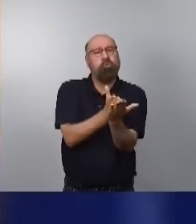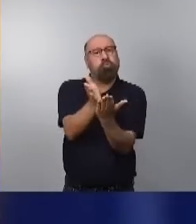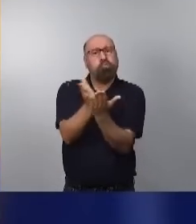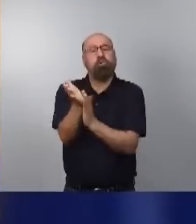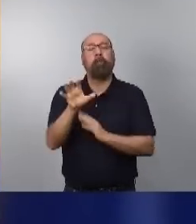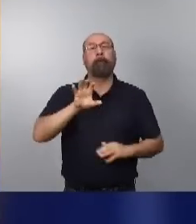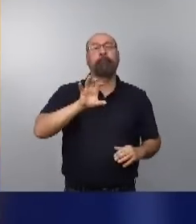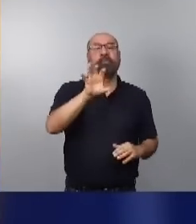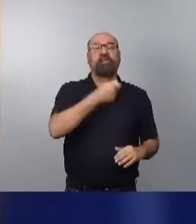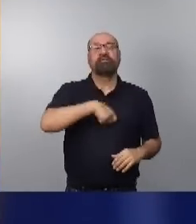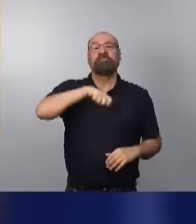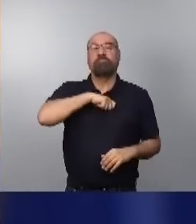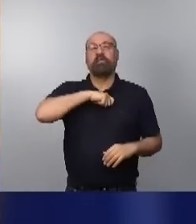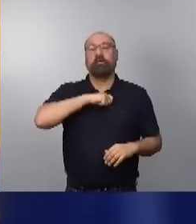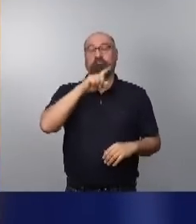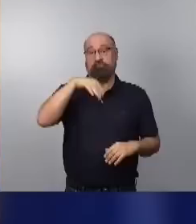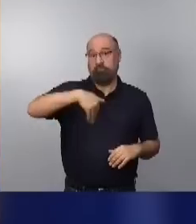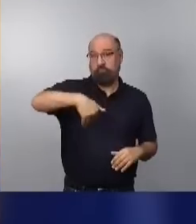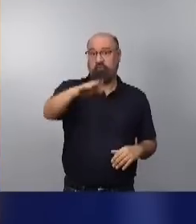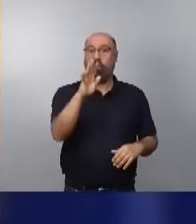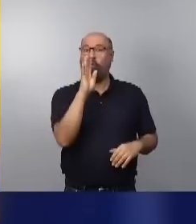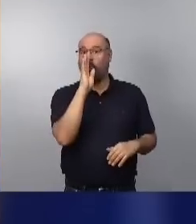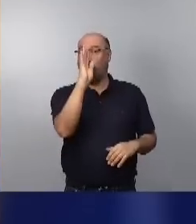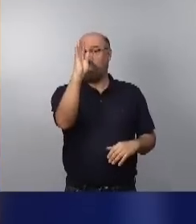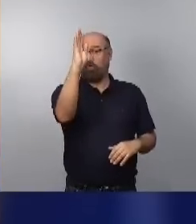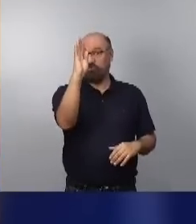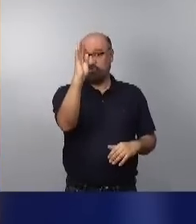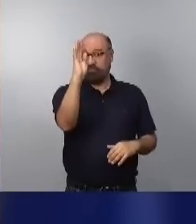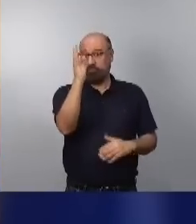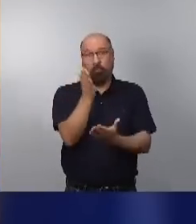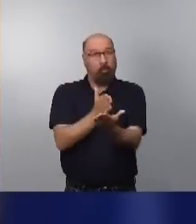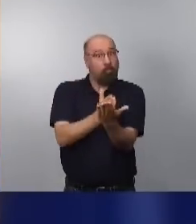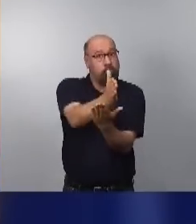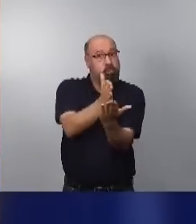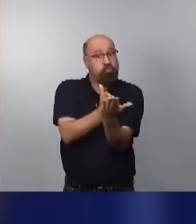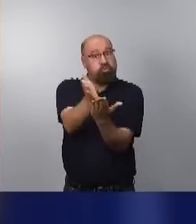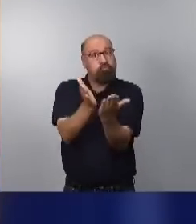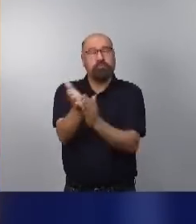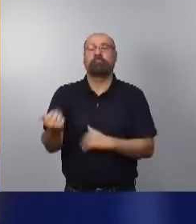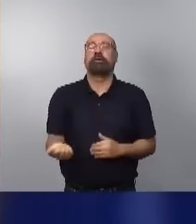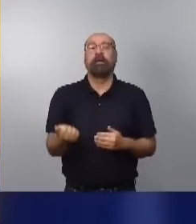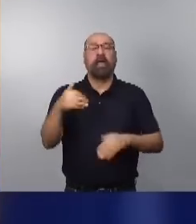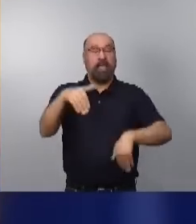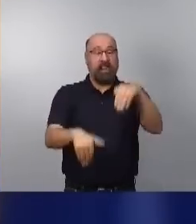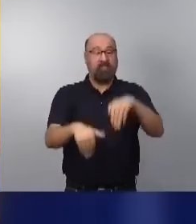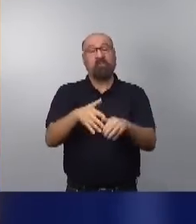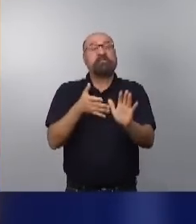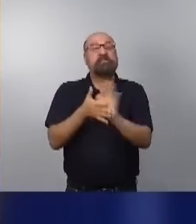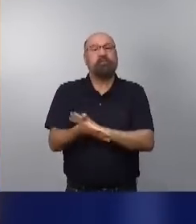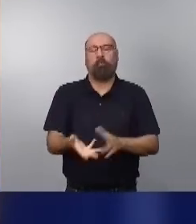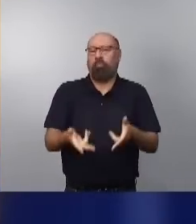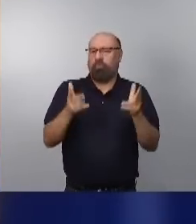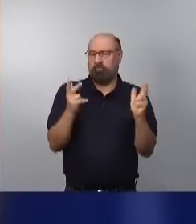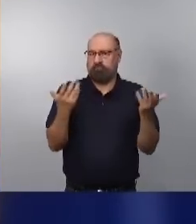4 años y para eso las elecciones son eso, es democracia y por tanto es debatir, es conocer los proyectos políticos,